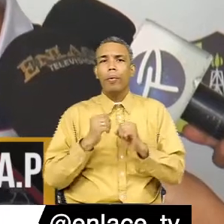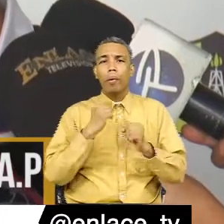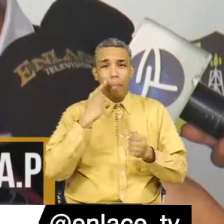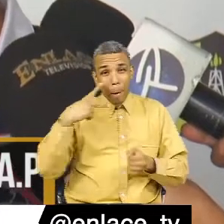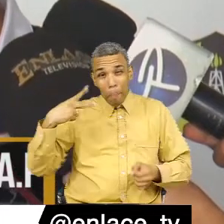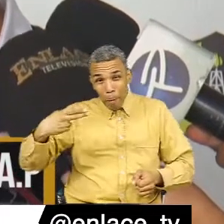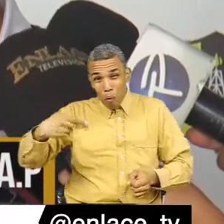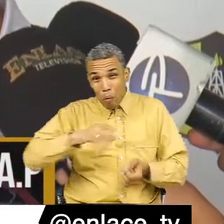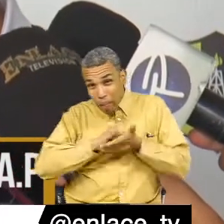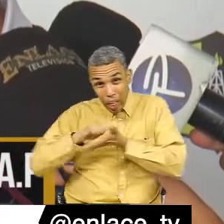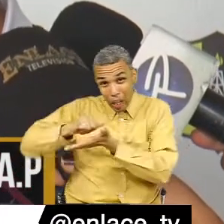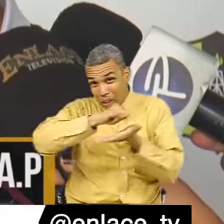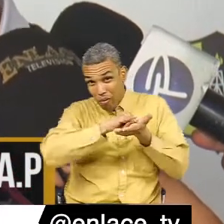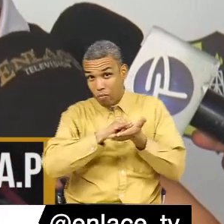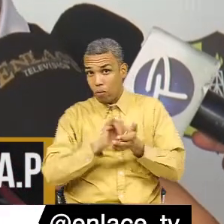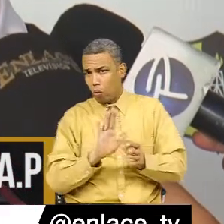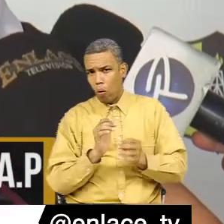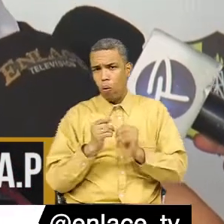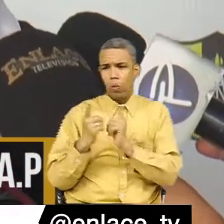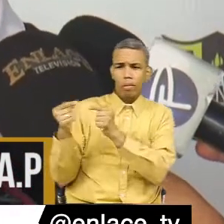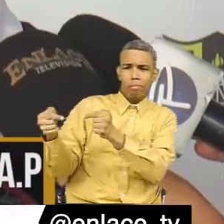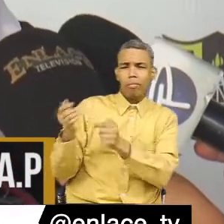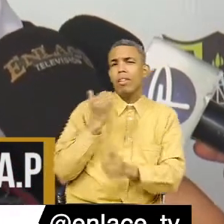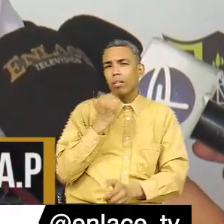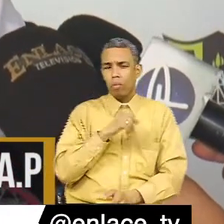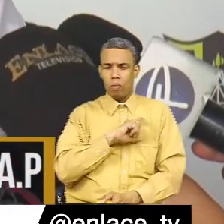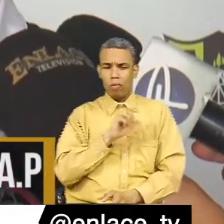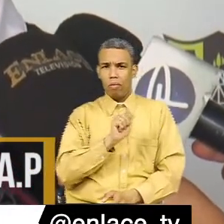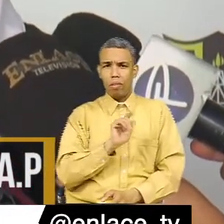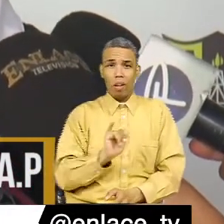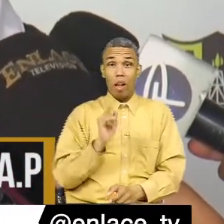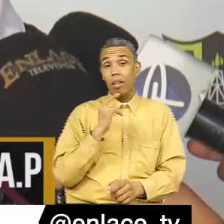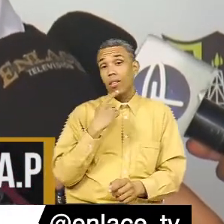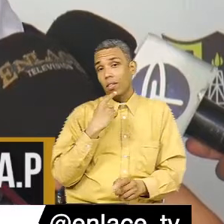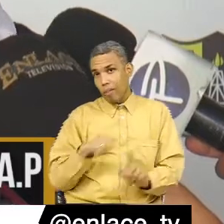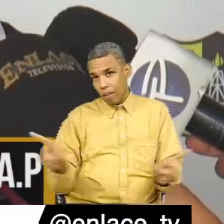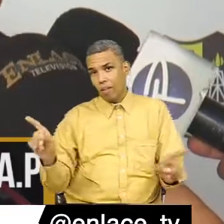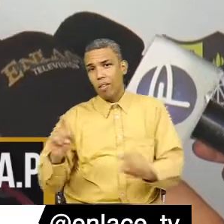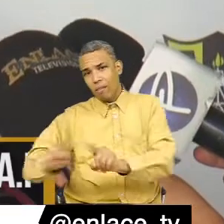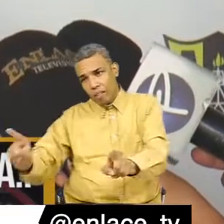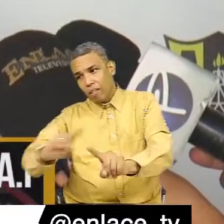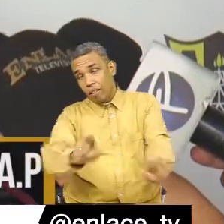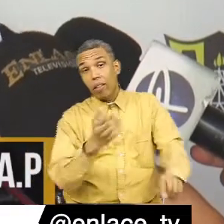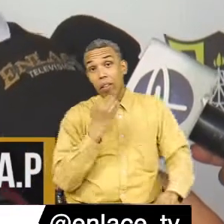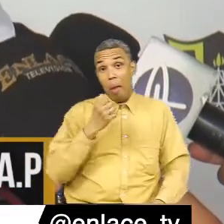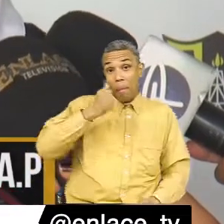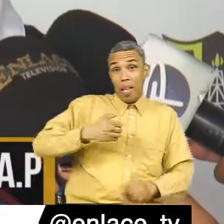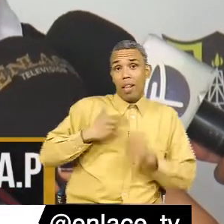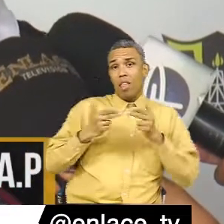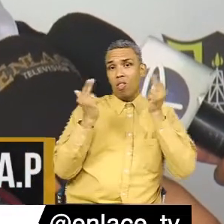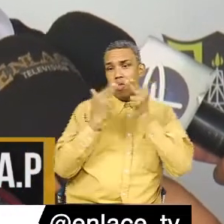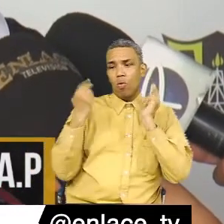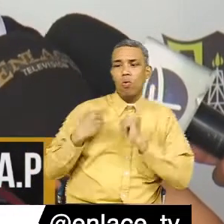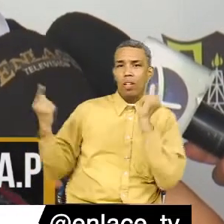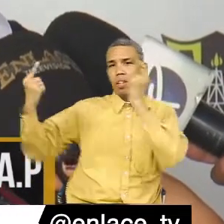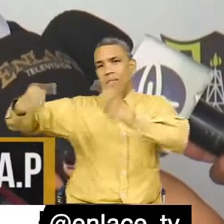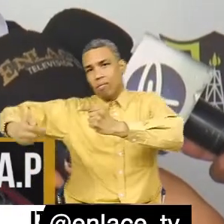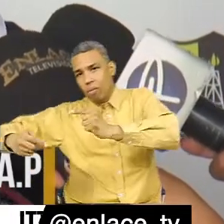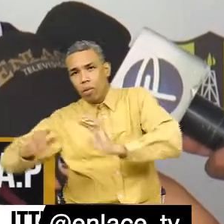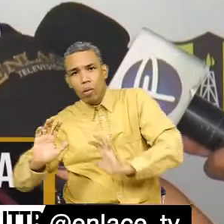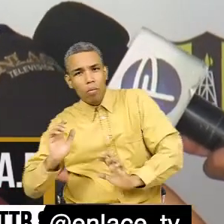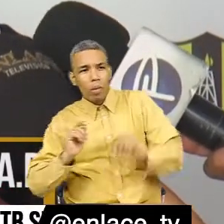Vamos a ver. Contra equipo que tiraba mucho pelotazo fue Flores. Vamos a ver si contra otros equipos de otro corte, entonces